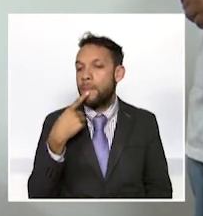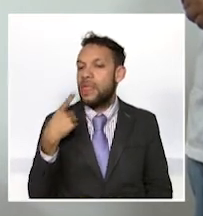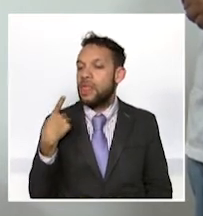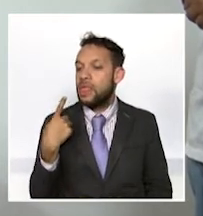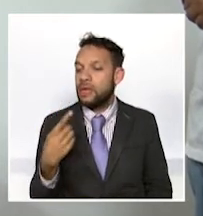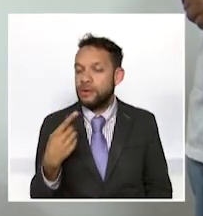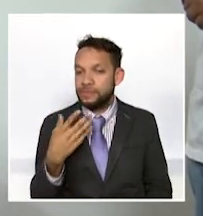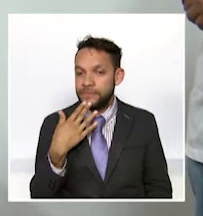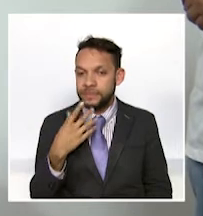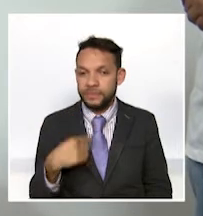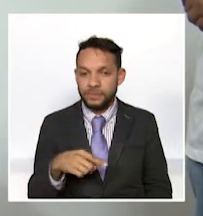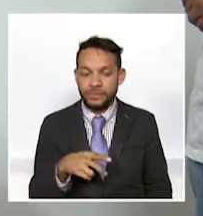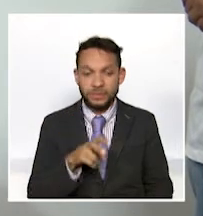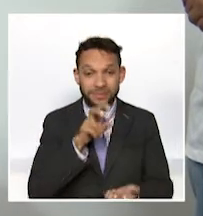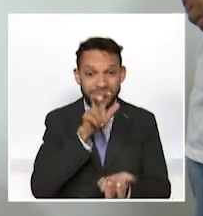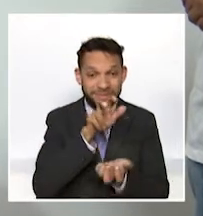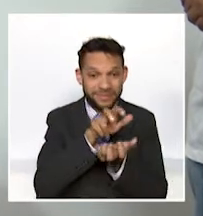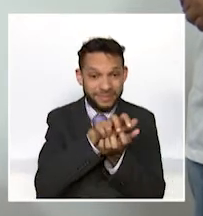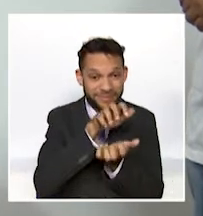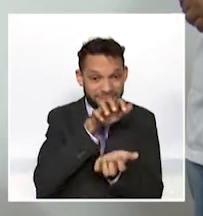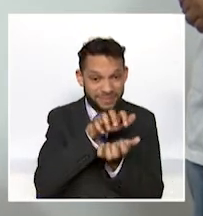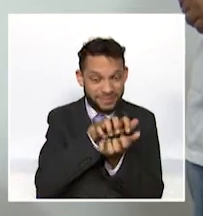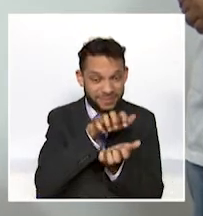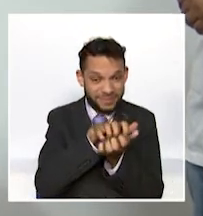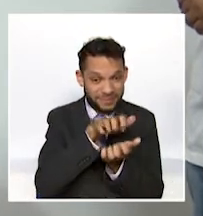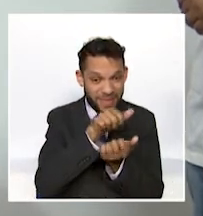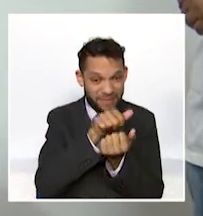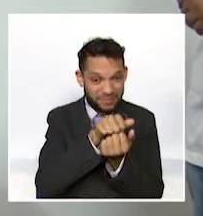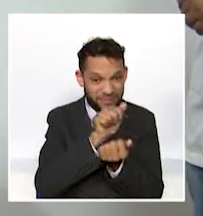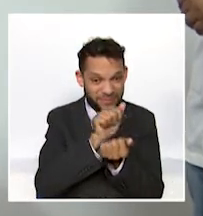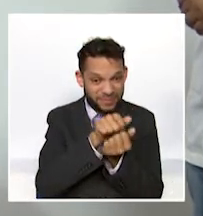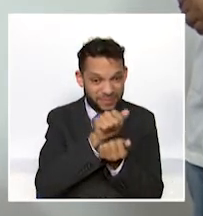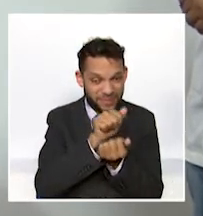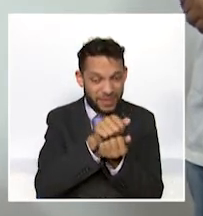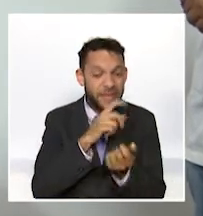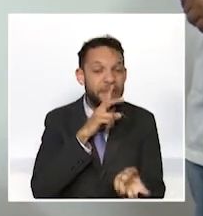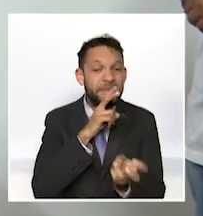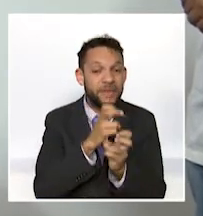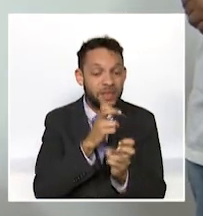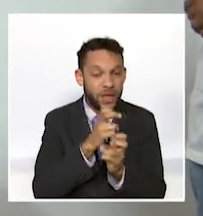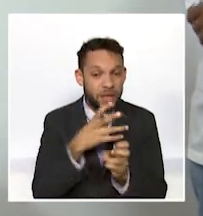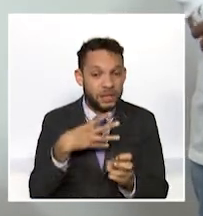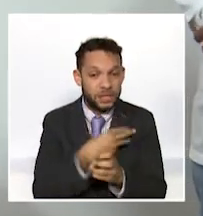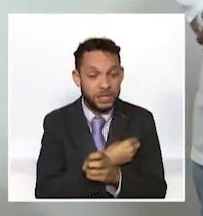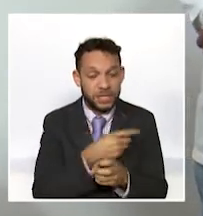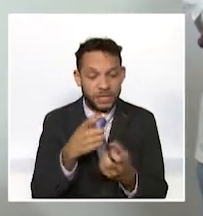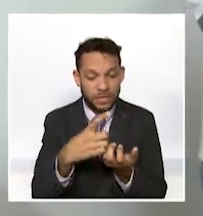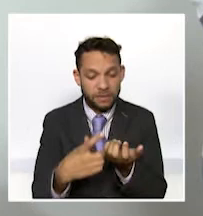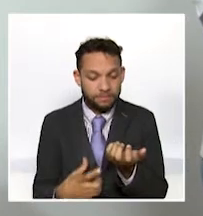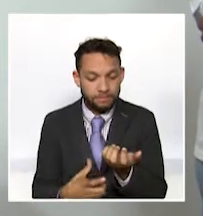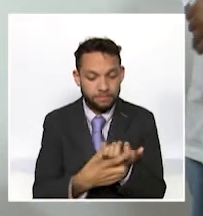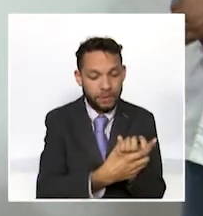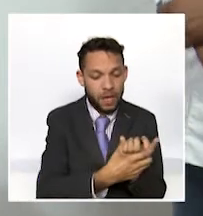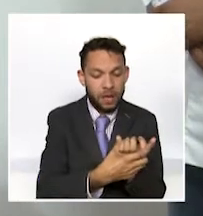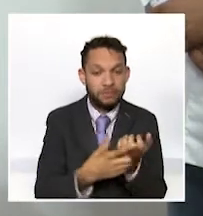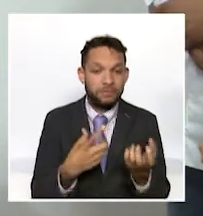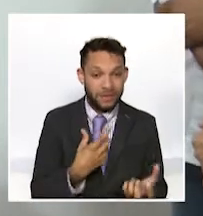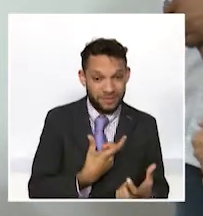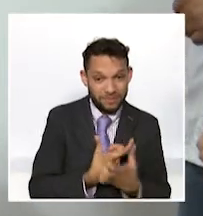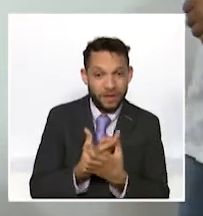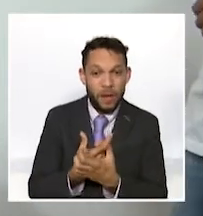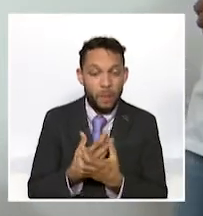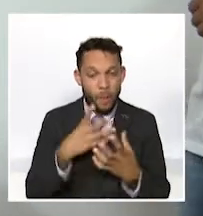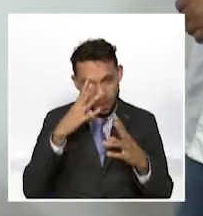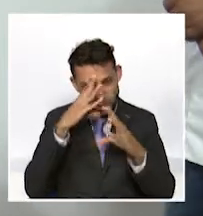tenía una mordida, no recuerdo el nombre, pero que tenía que usar una plaquita porque si no en la noche, entonces